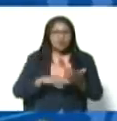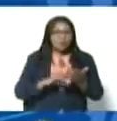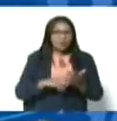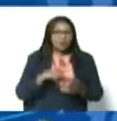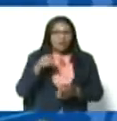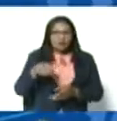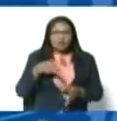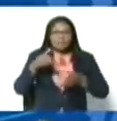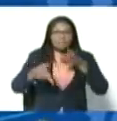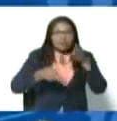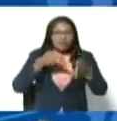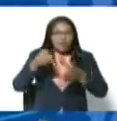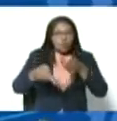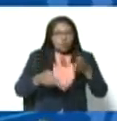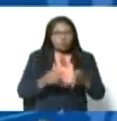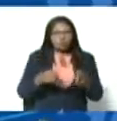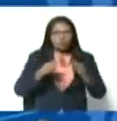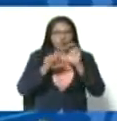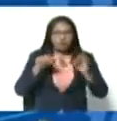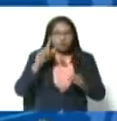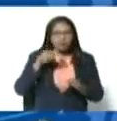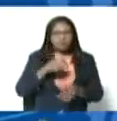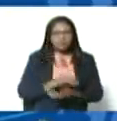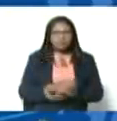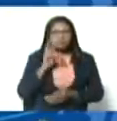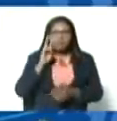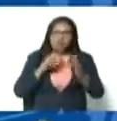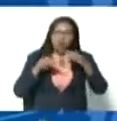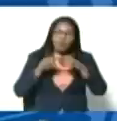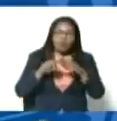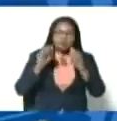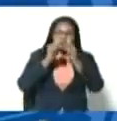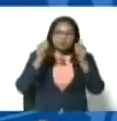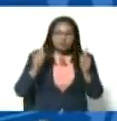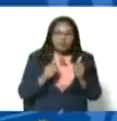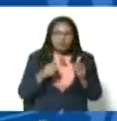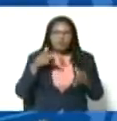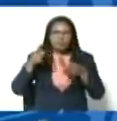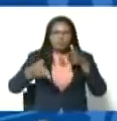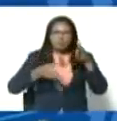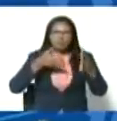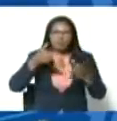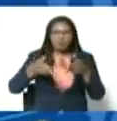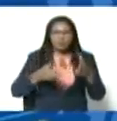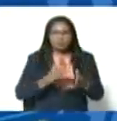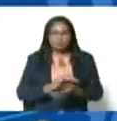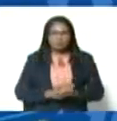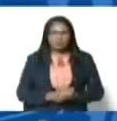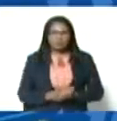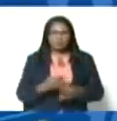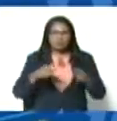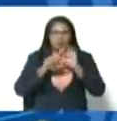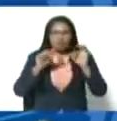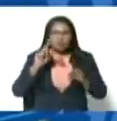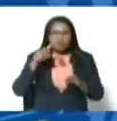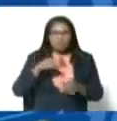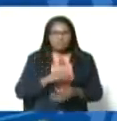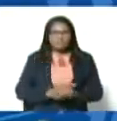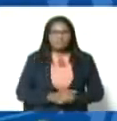Metrobús, yo siempre he admirado el sistema de Metrobús. Bueno, soy parte de él.